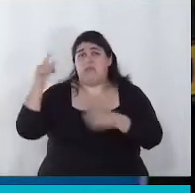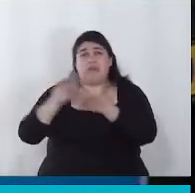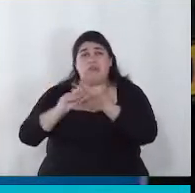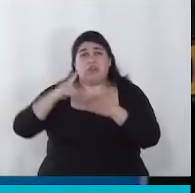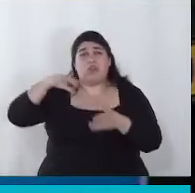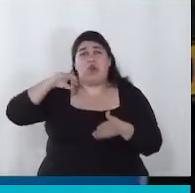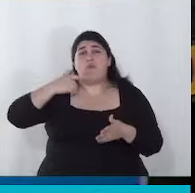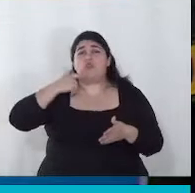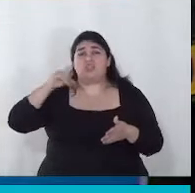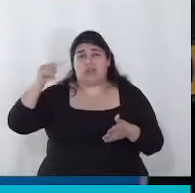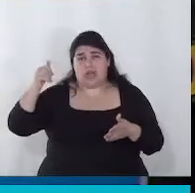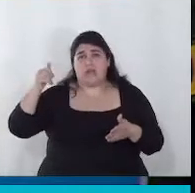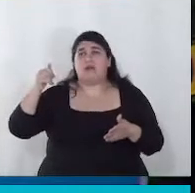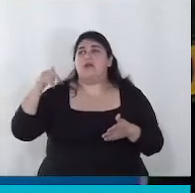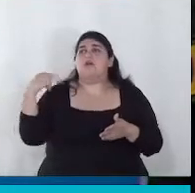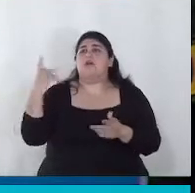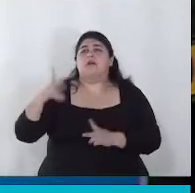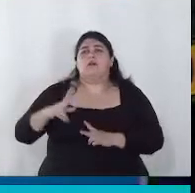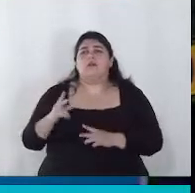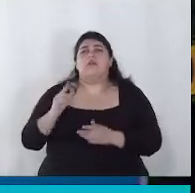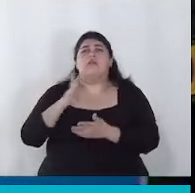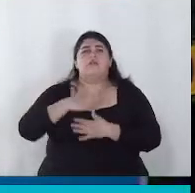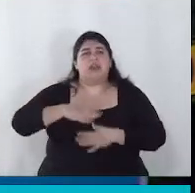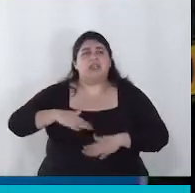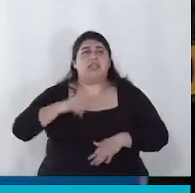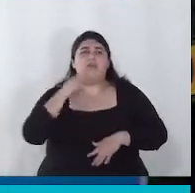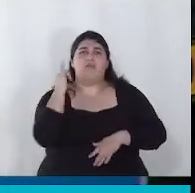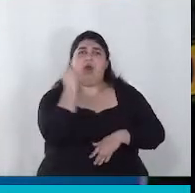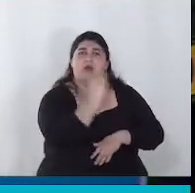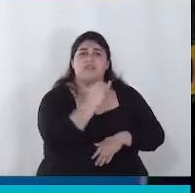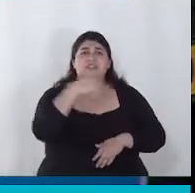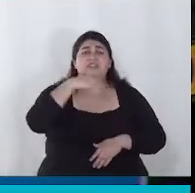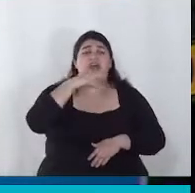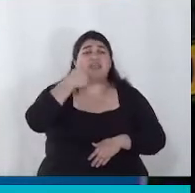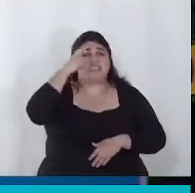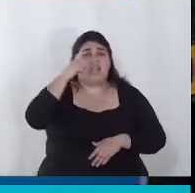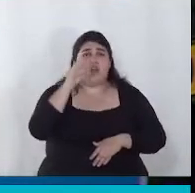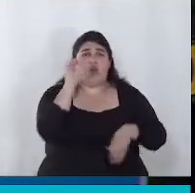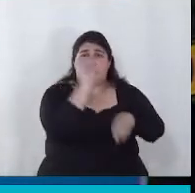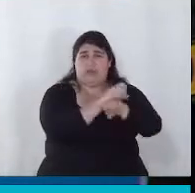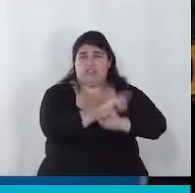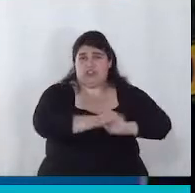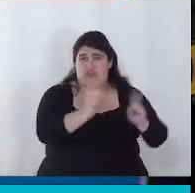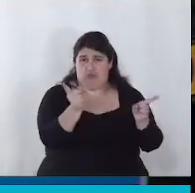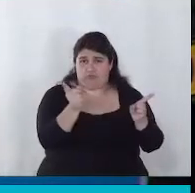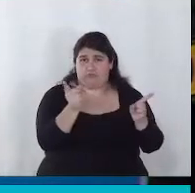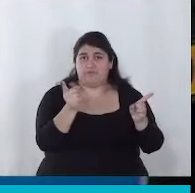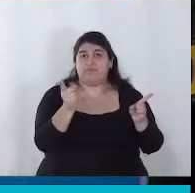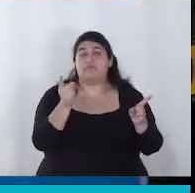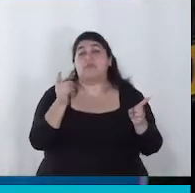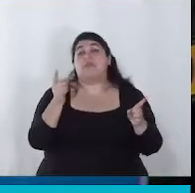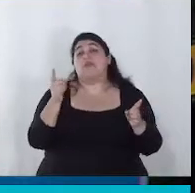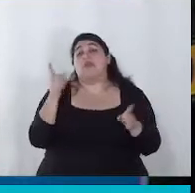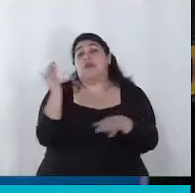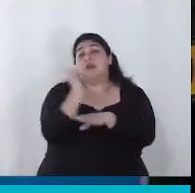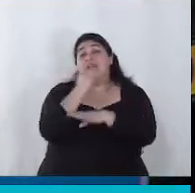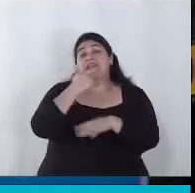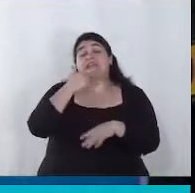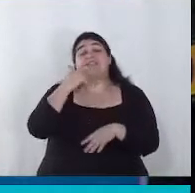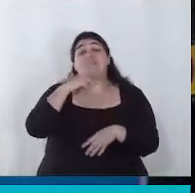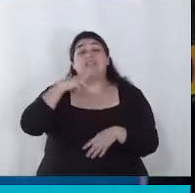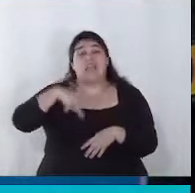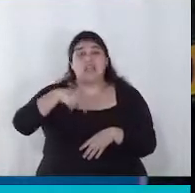nos quedáramos tranquilos se le transmitiera mario secco que no y ver preso ese día un móvil de tn está diciendo que mario secco estaba